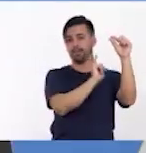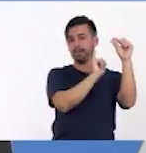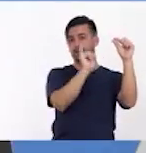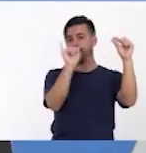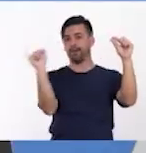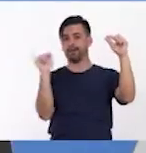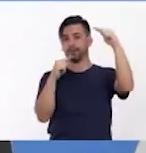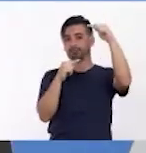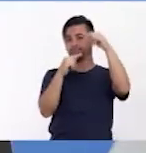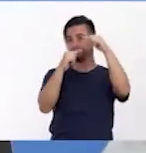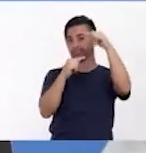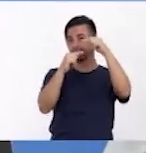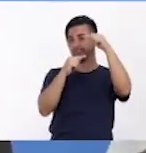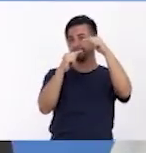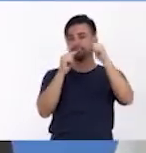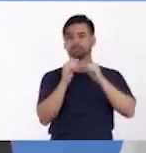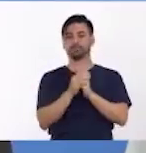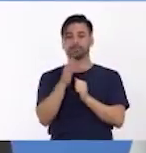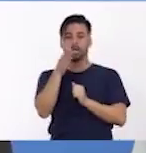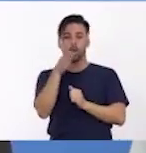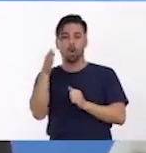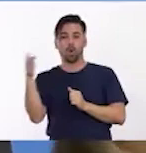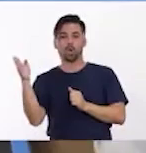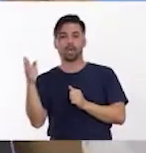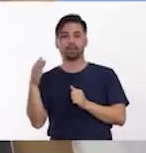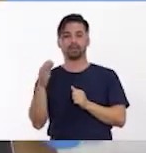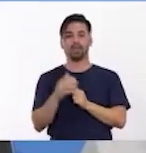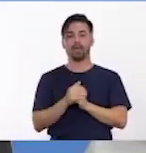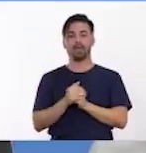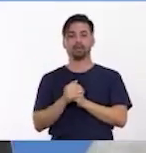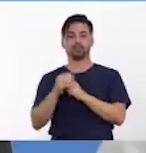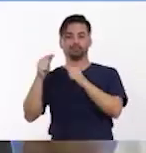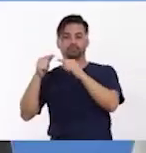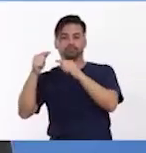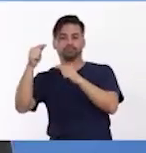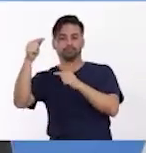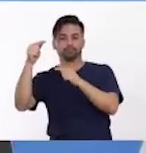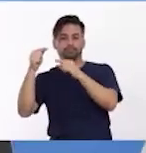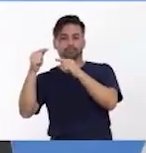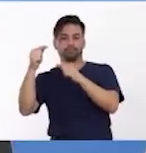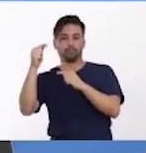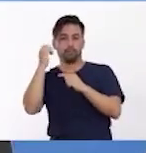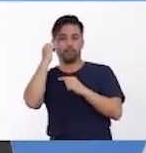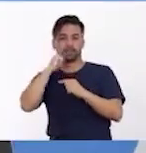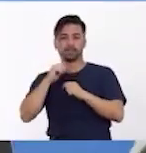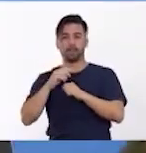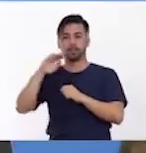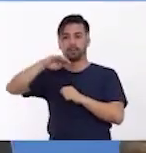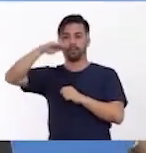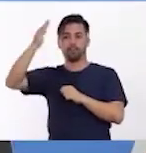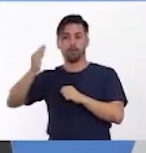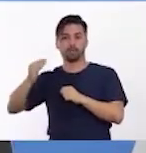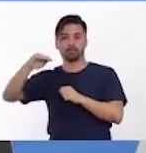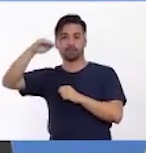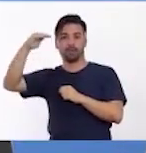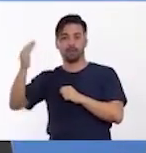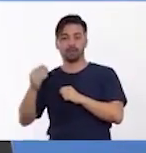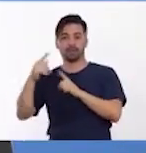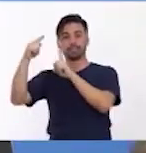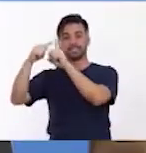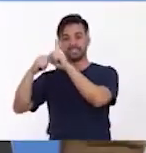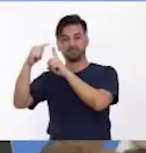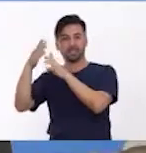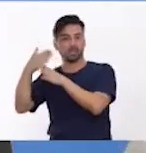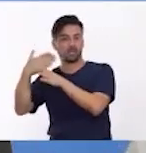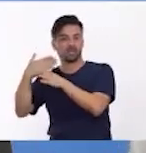a la región oriental, un tanto más amplia, con un relieve diferente, por lo tanto allí en aquella zona vamos a ver temperaturas diferentes en